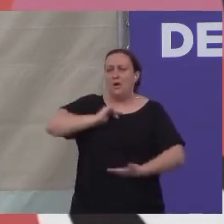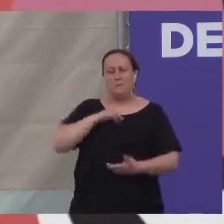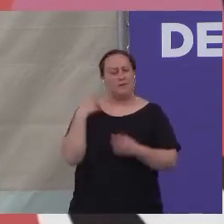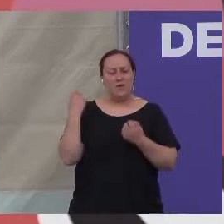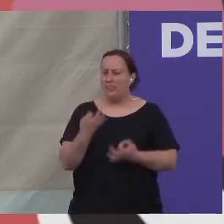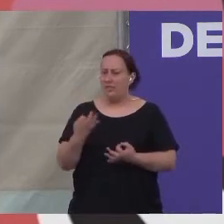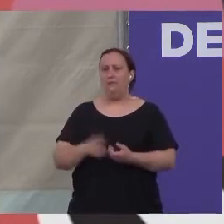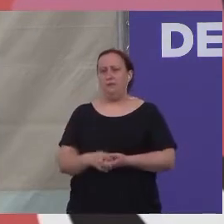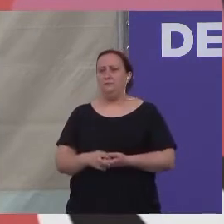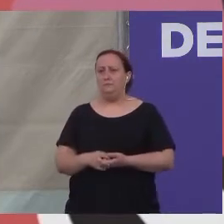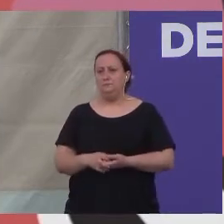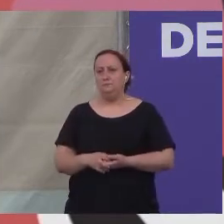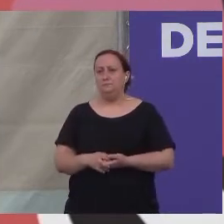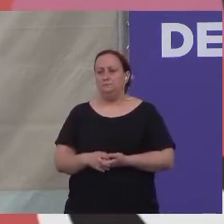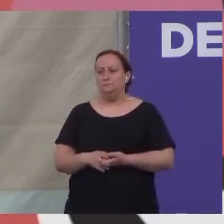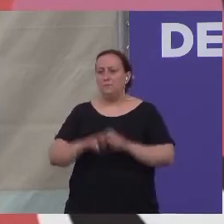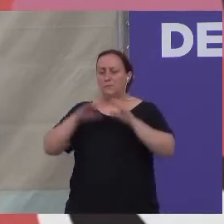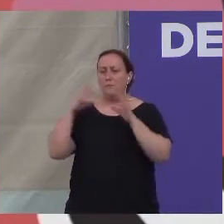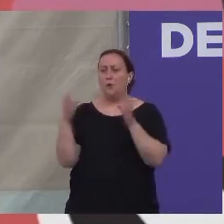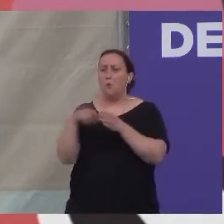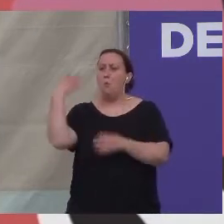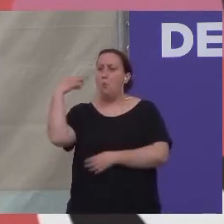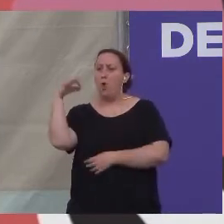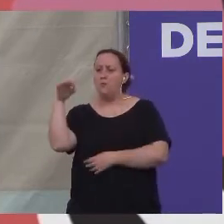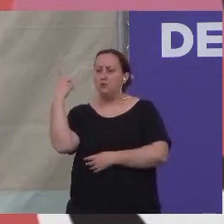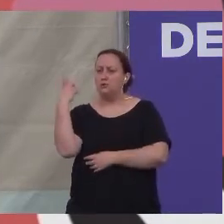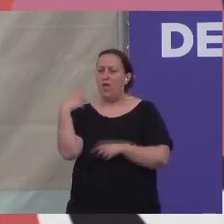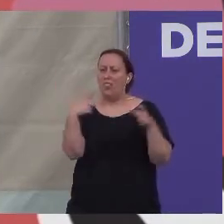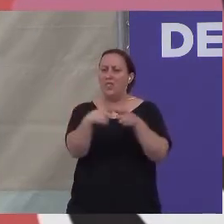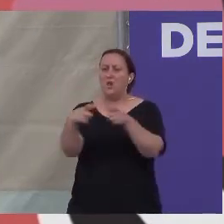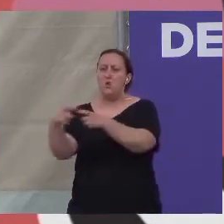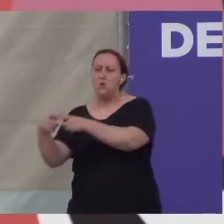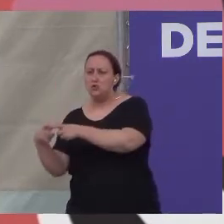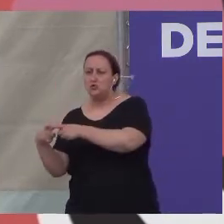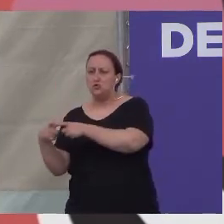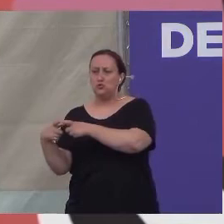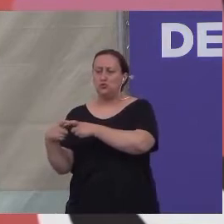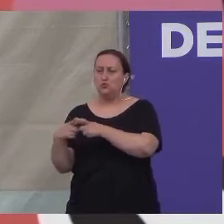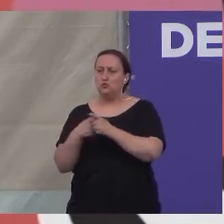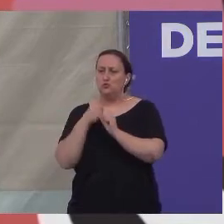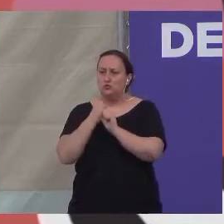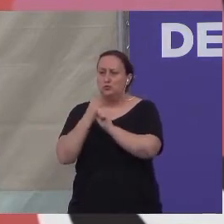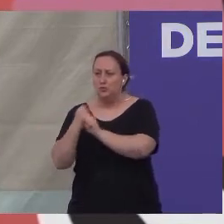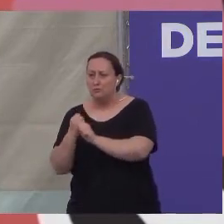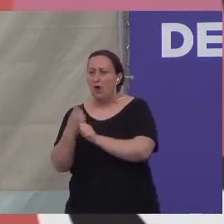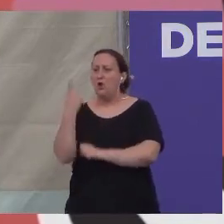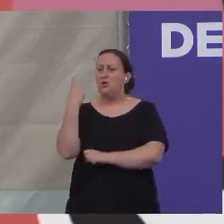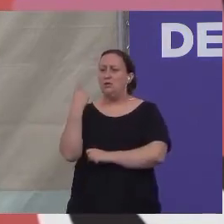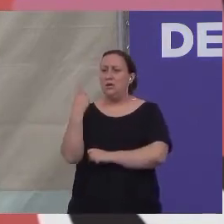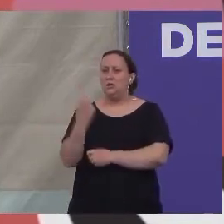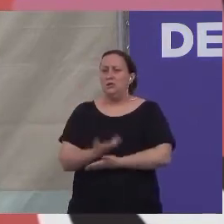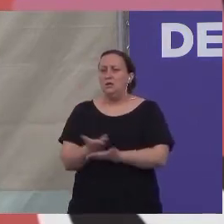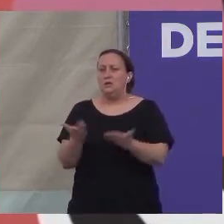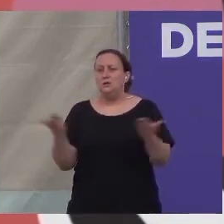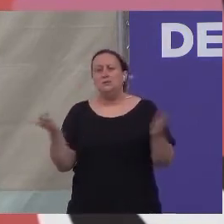otra forma. Podemos necesita unos círculos que cumplan con su papel dentro de la formación. Necesita su generosidad a